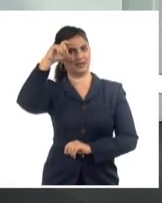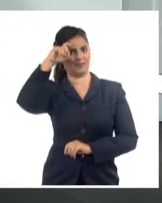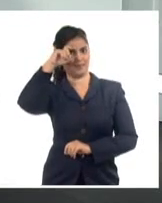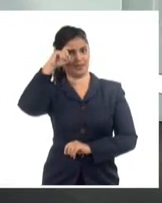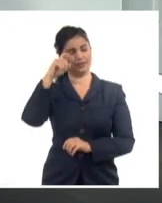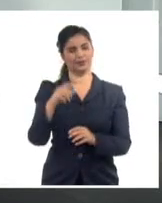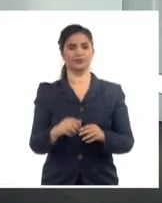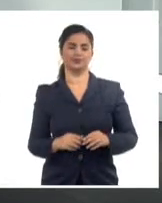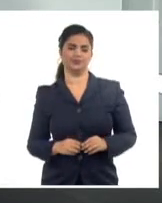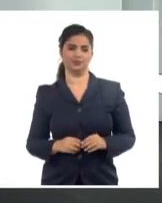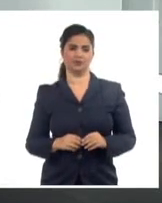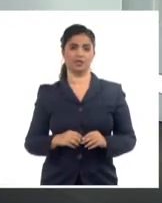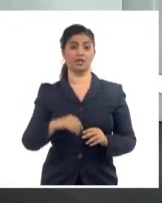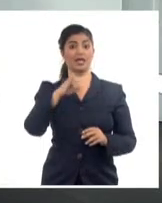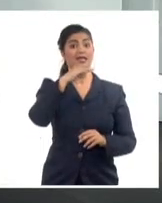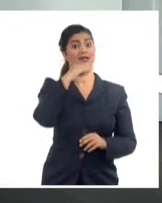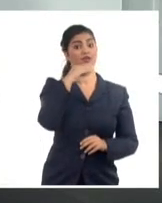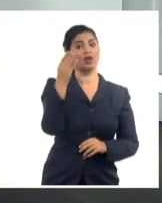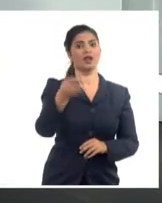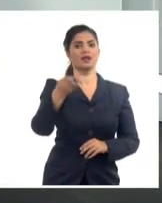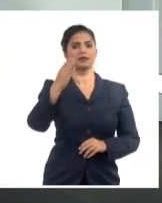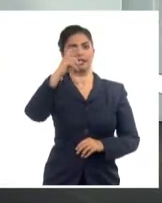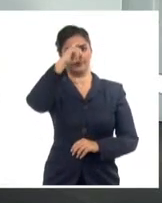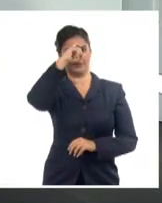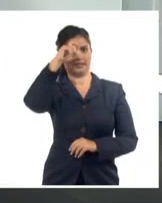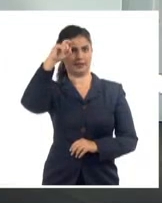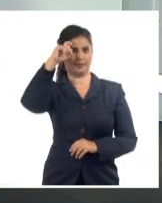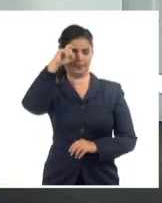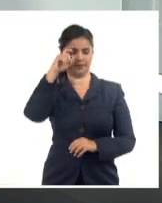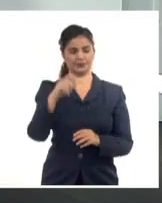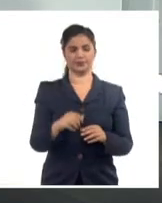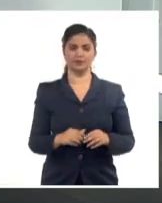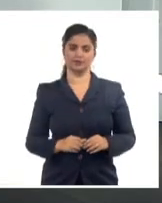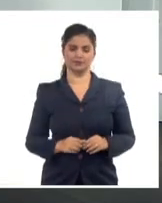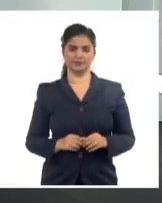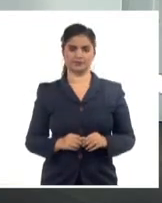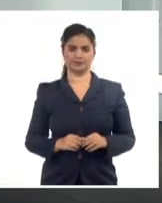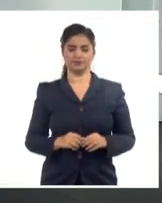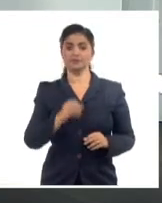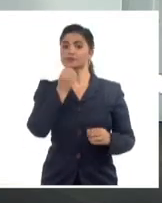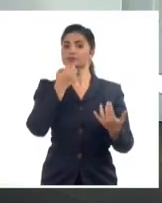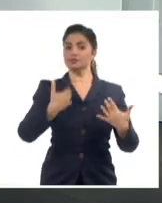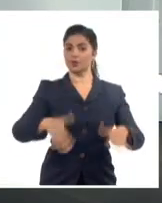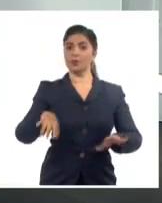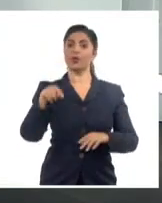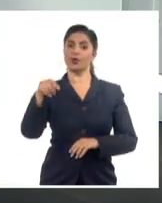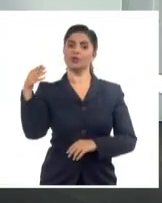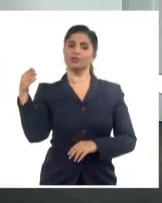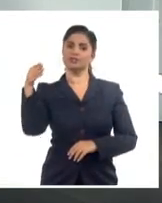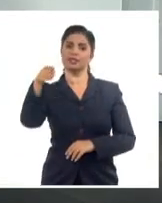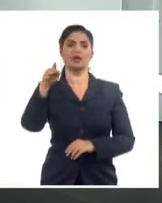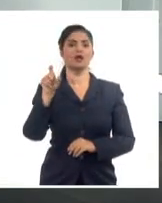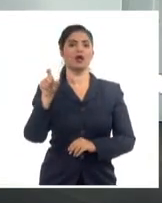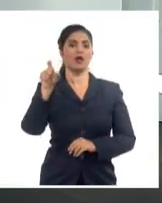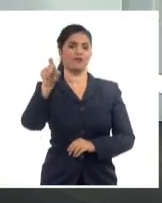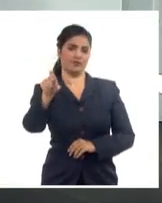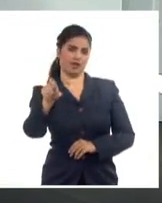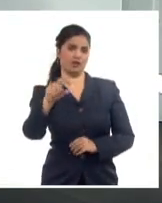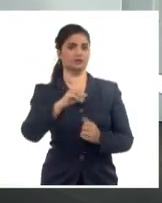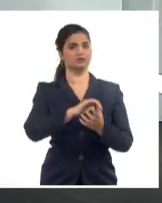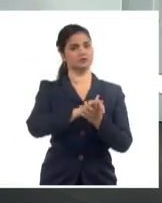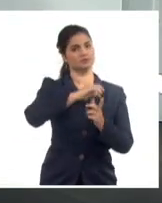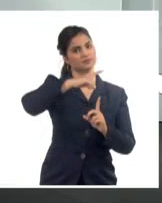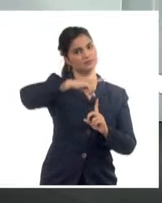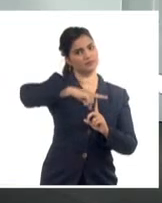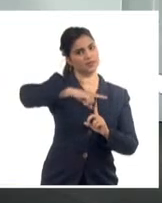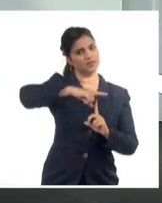tiempo Industriales supere a Santi Espíritus. Esa combinación le pudiera dar hoy la clasificación a los Cocodrilos de